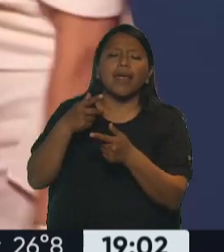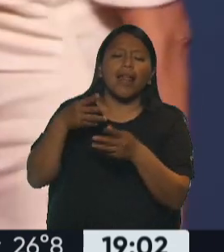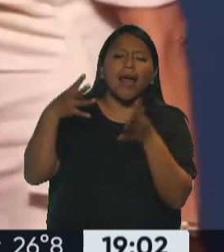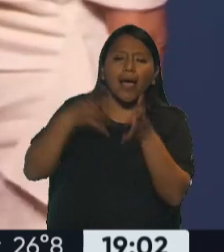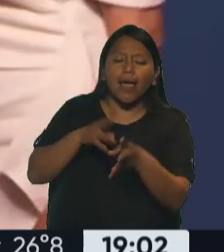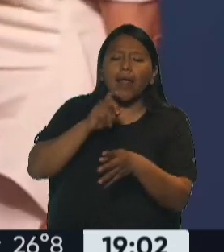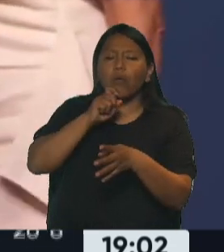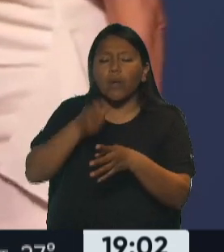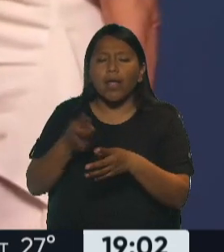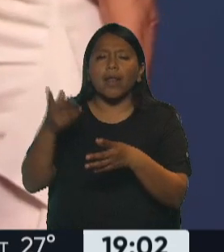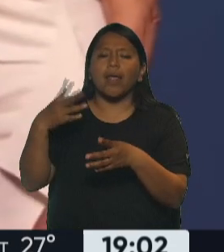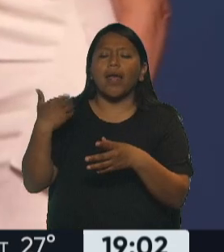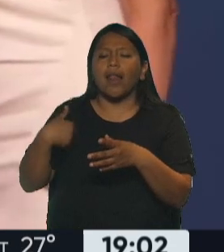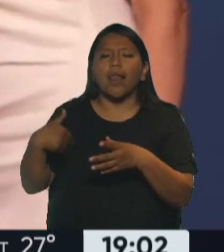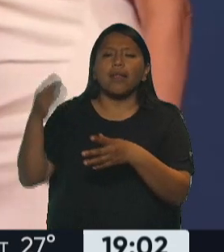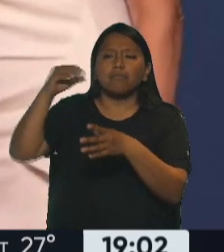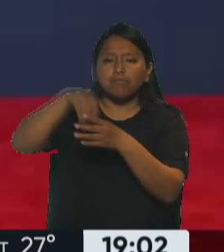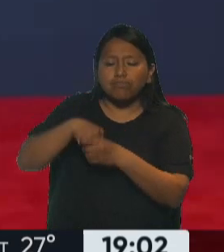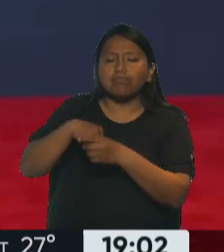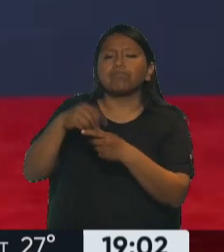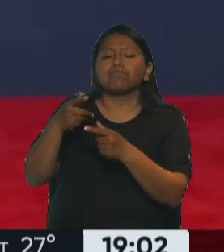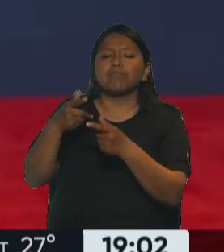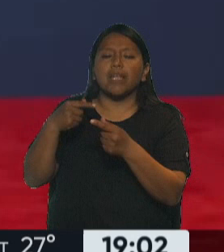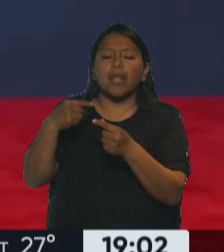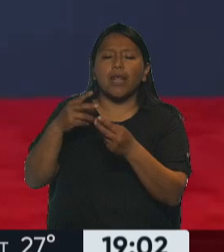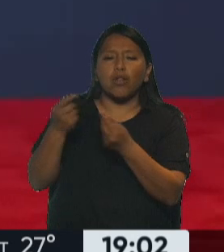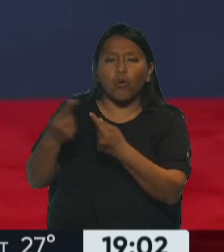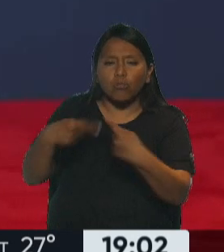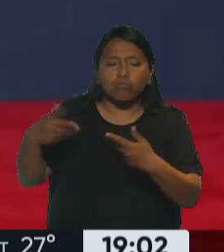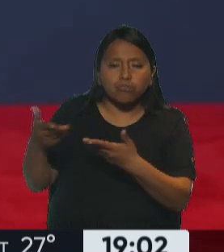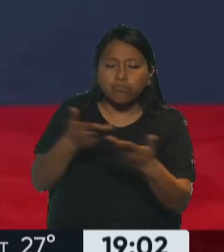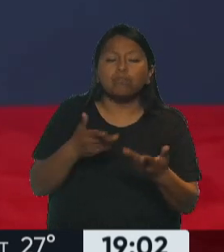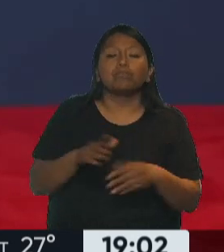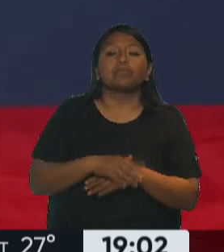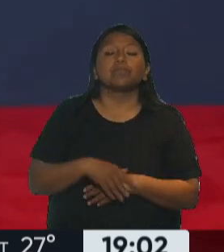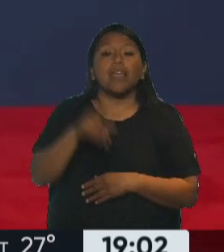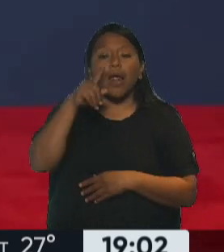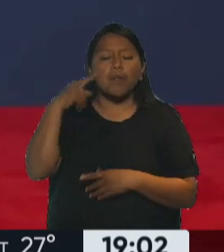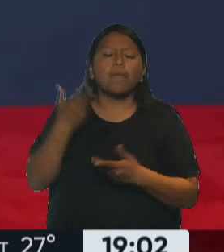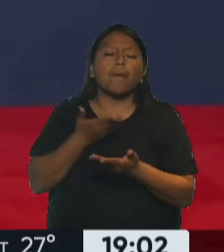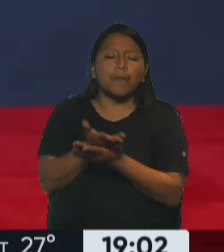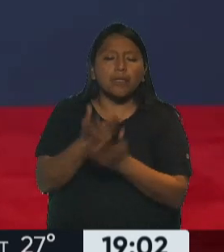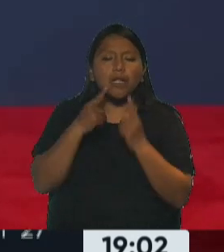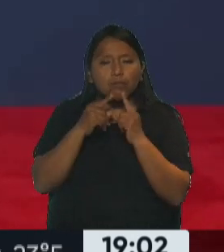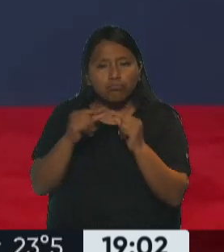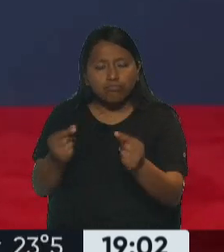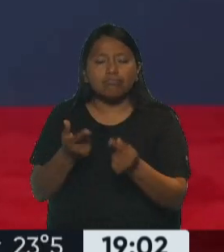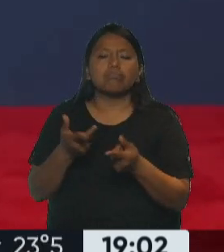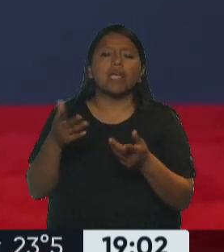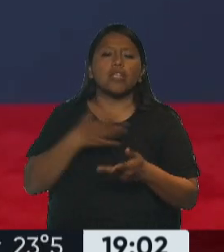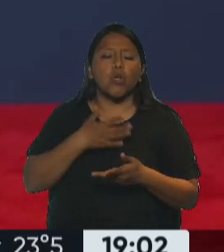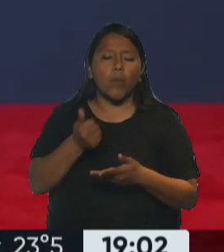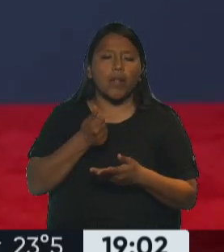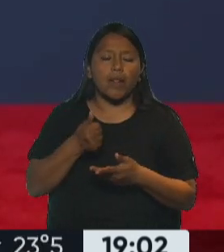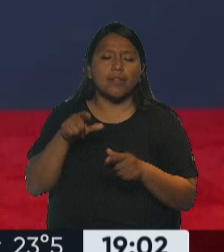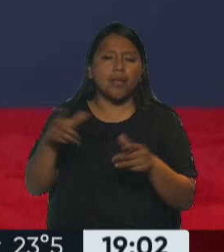en la integración de Argentina en las cadenas de valor de suministros. Y además, Alberto Fernández va a renovar el reclamo de soberanía sobre las Islas Malvinas